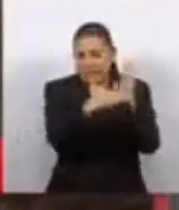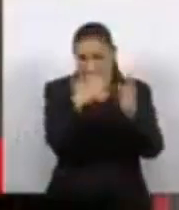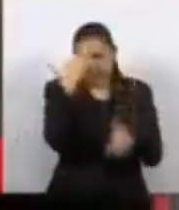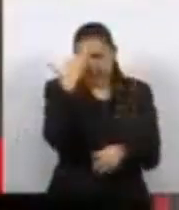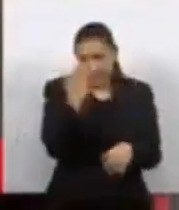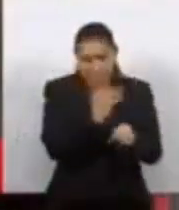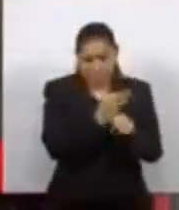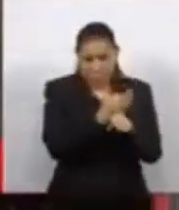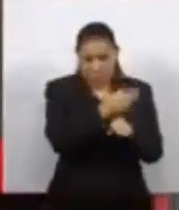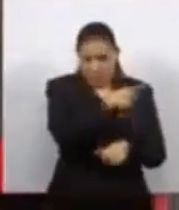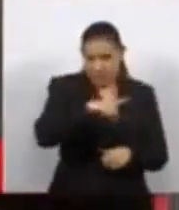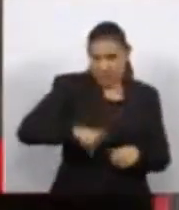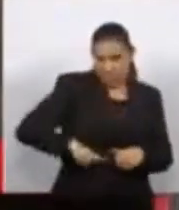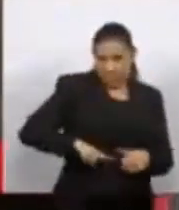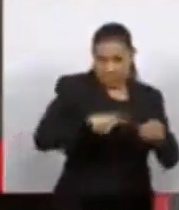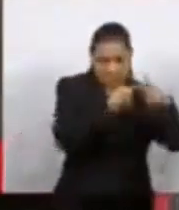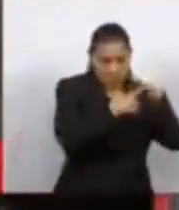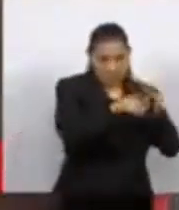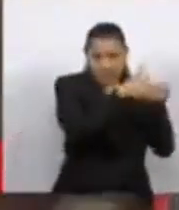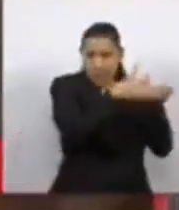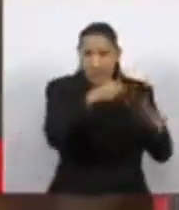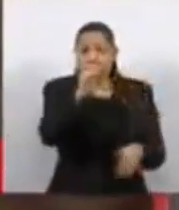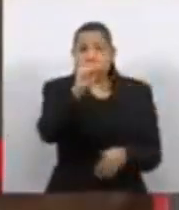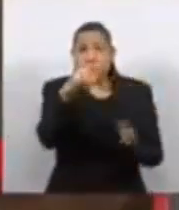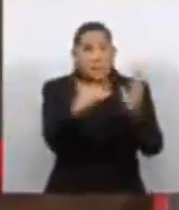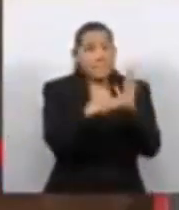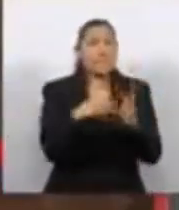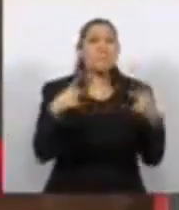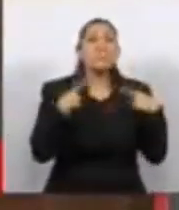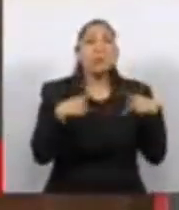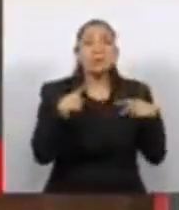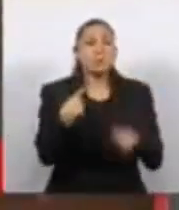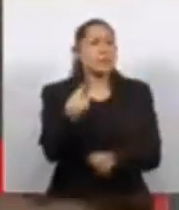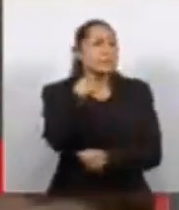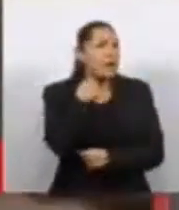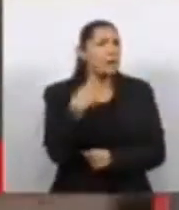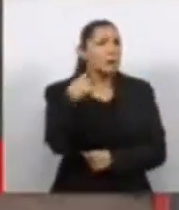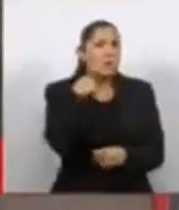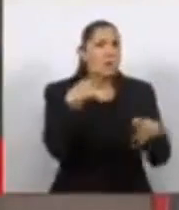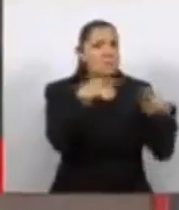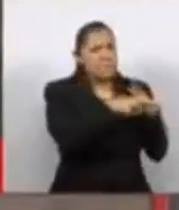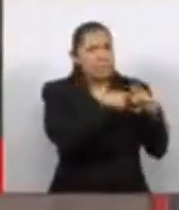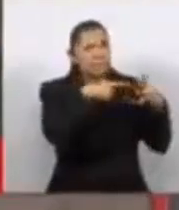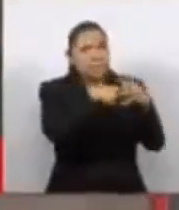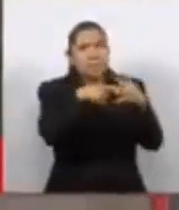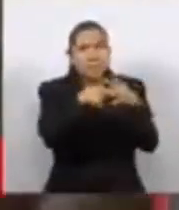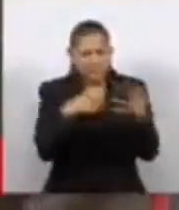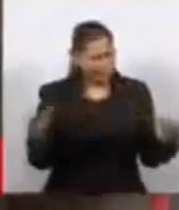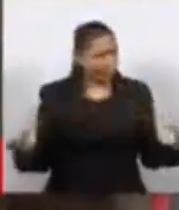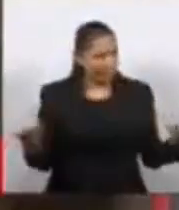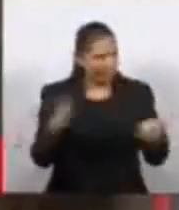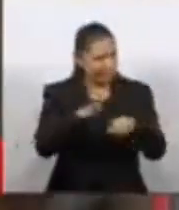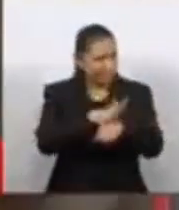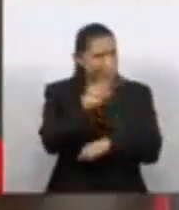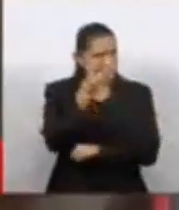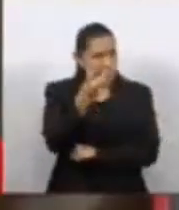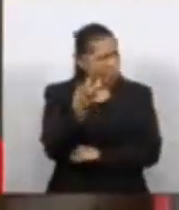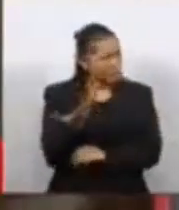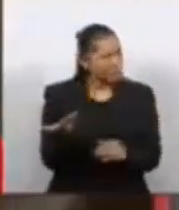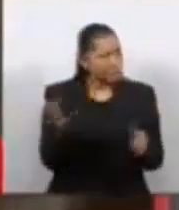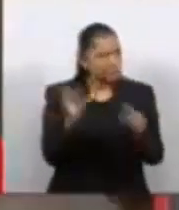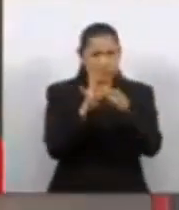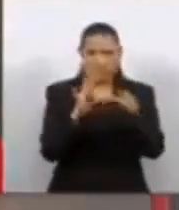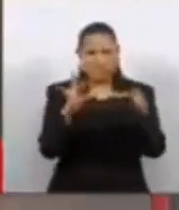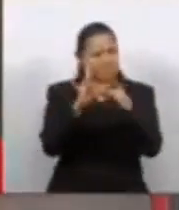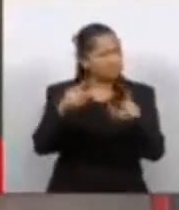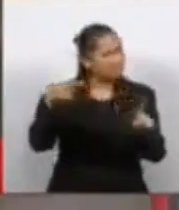este gobierno. Por eso lo decimos categóricamente. Frente a esta realidad,